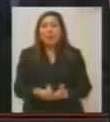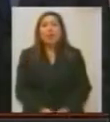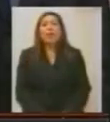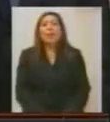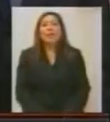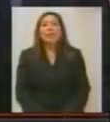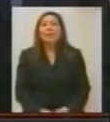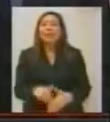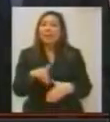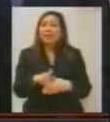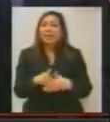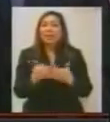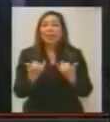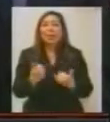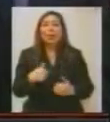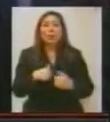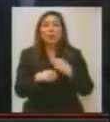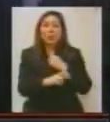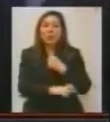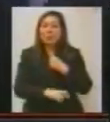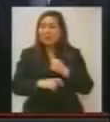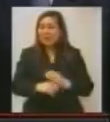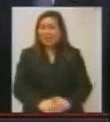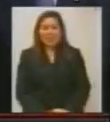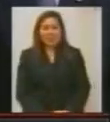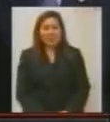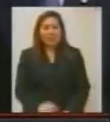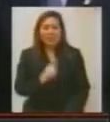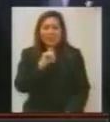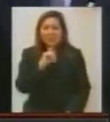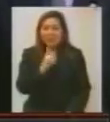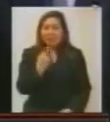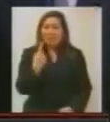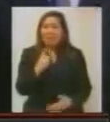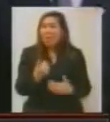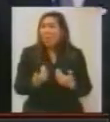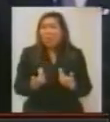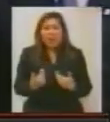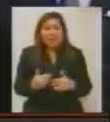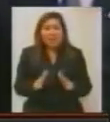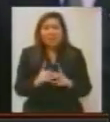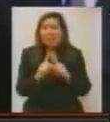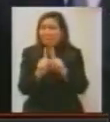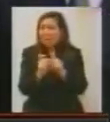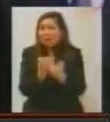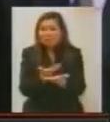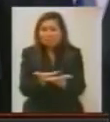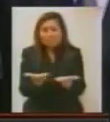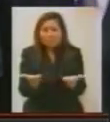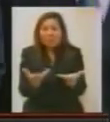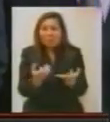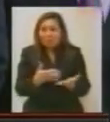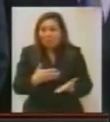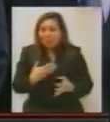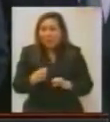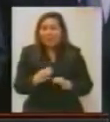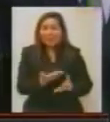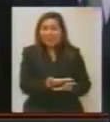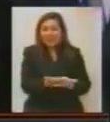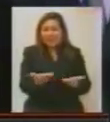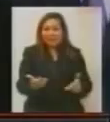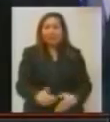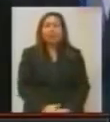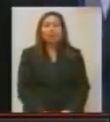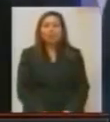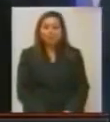condiciones electorales en nuestro país. Estamos dispuestos para cualquier interrogante o pregunta que ustedes puedan